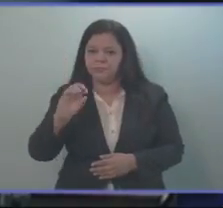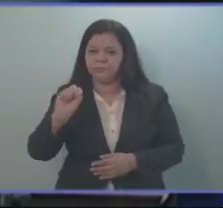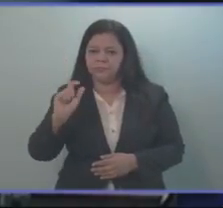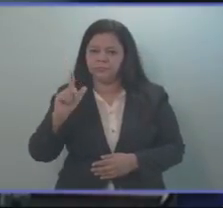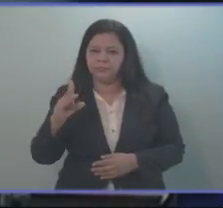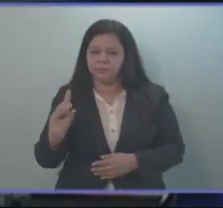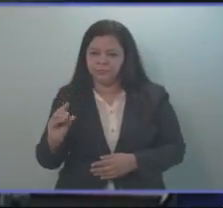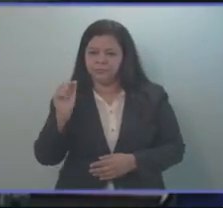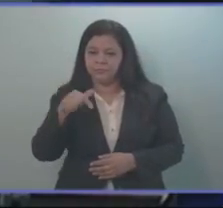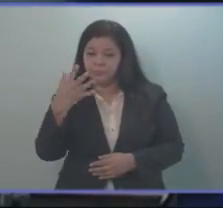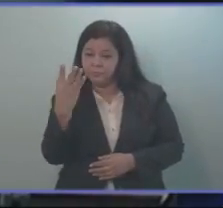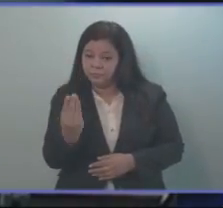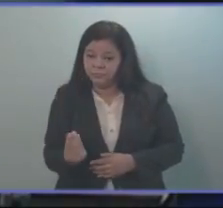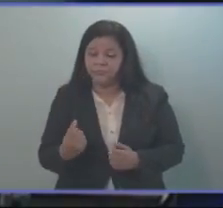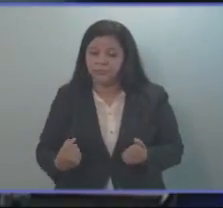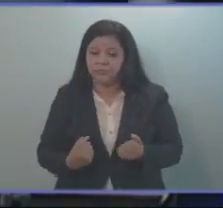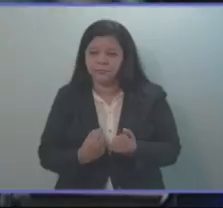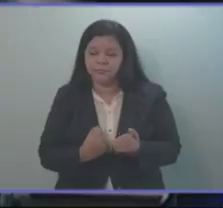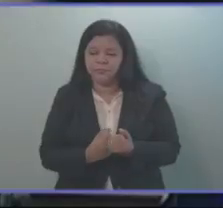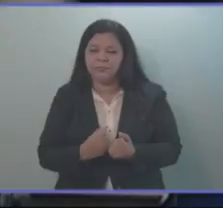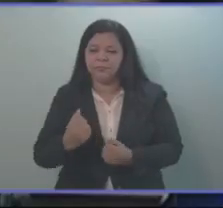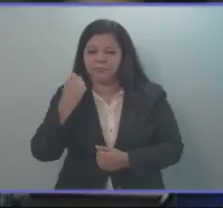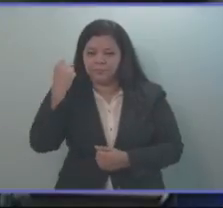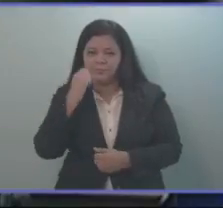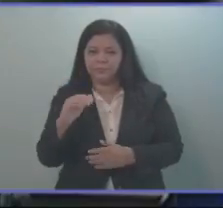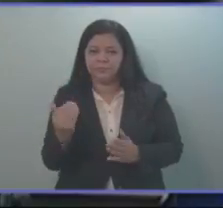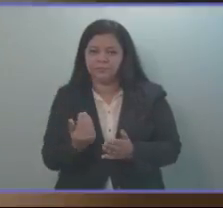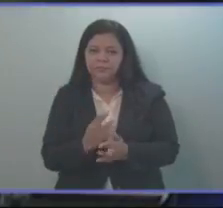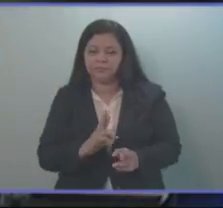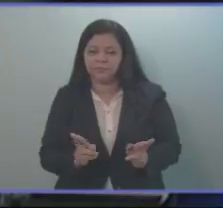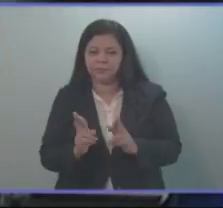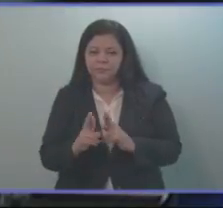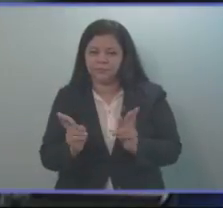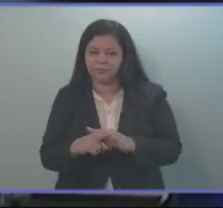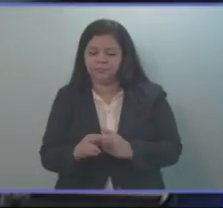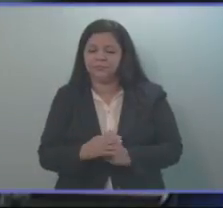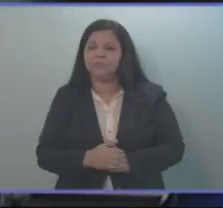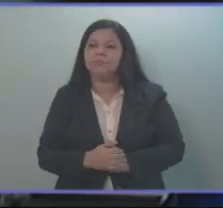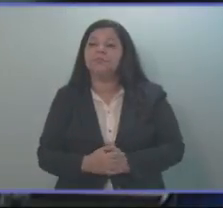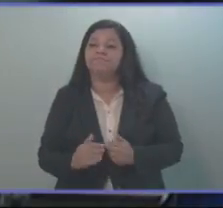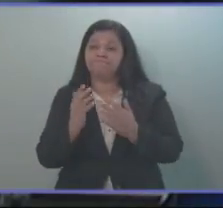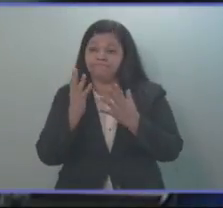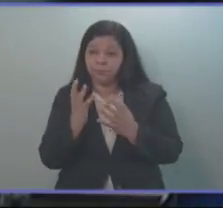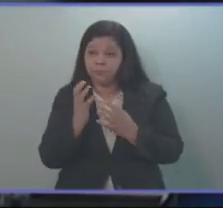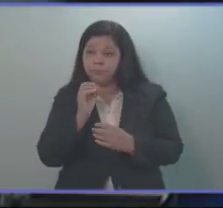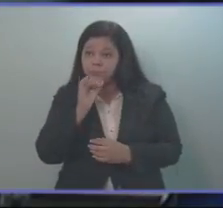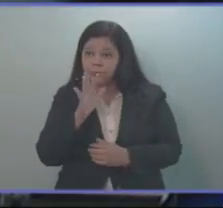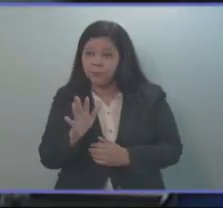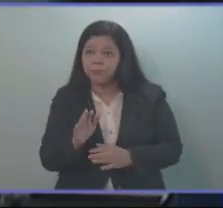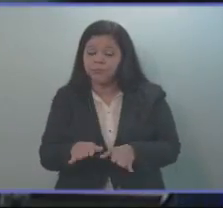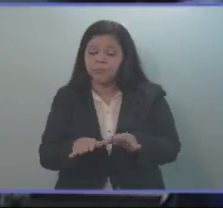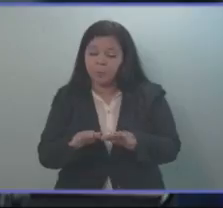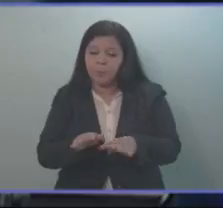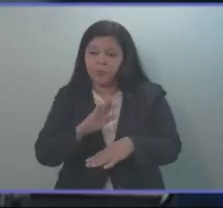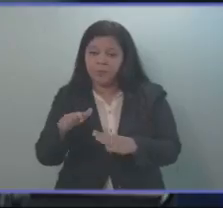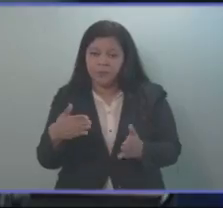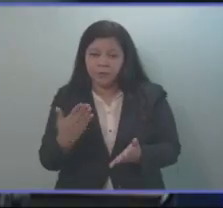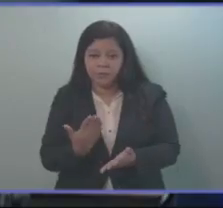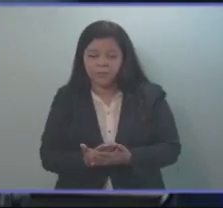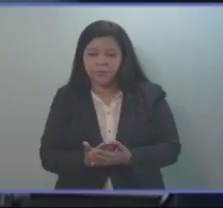nos acompañan para esta importante reforma. Quiero agradecer a los grupos parlamentarios